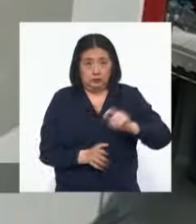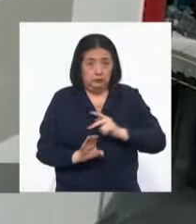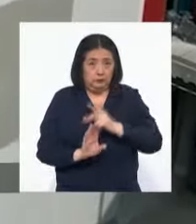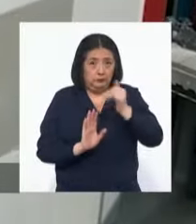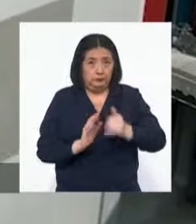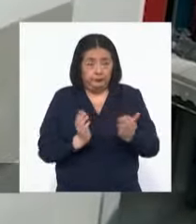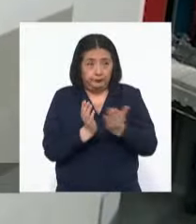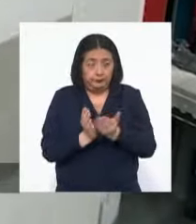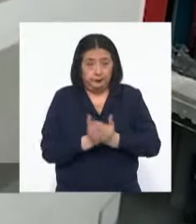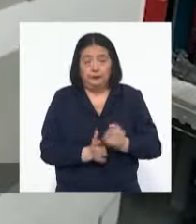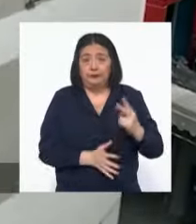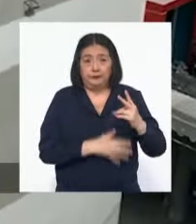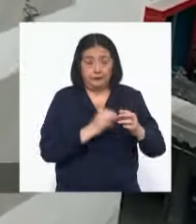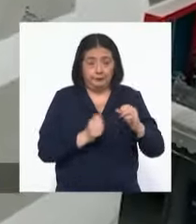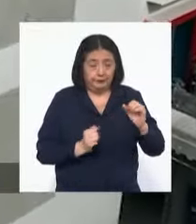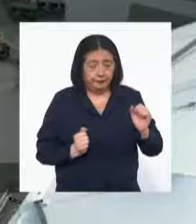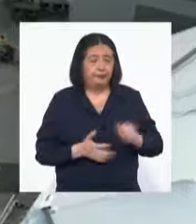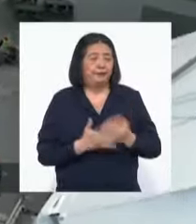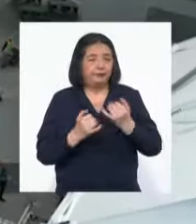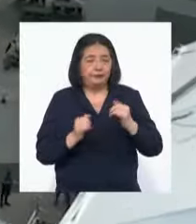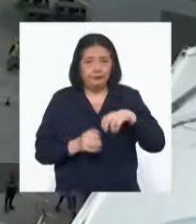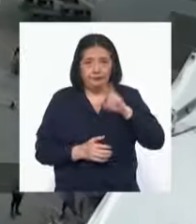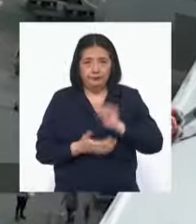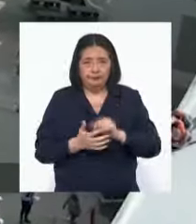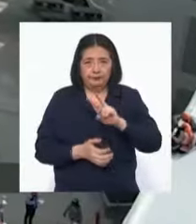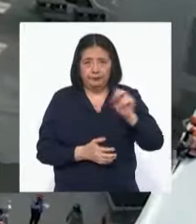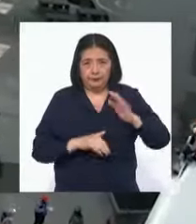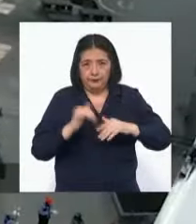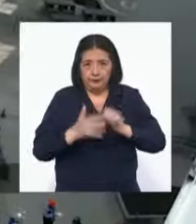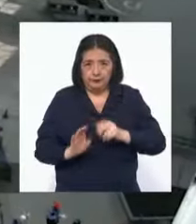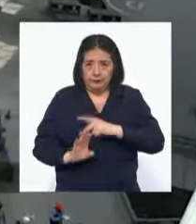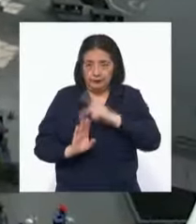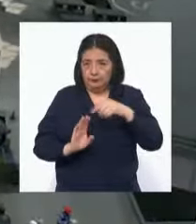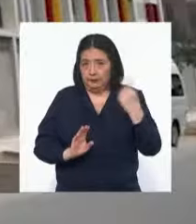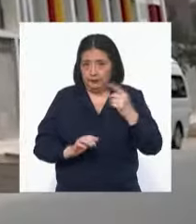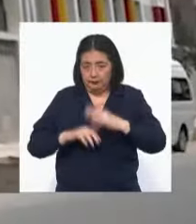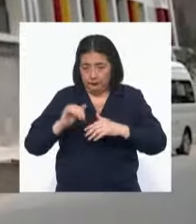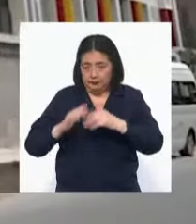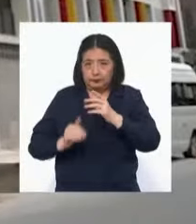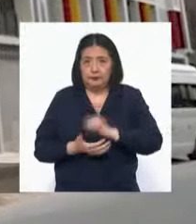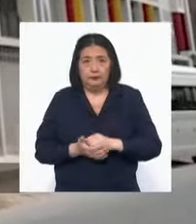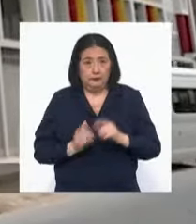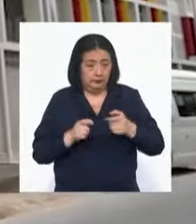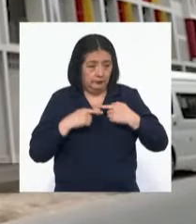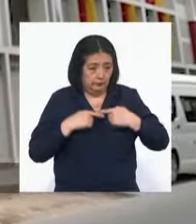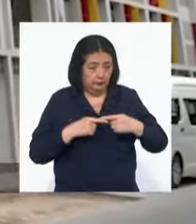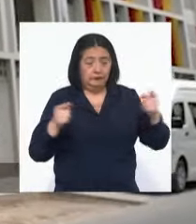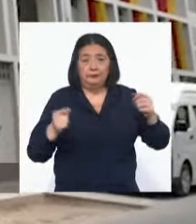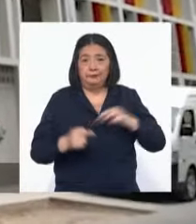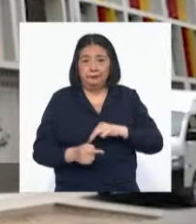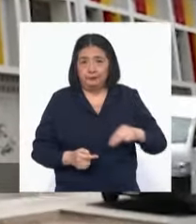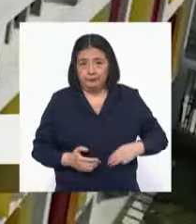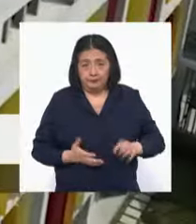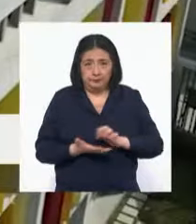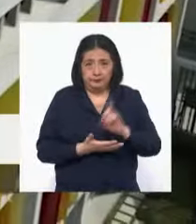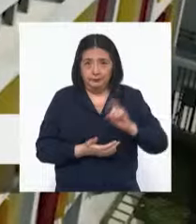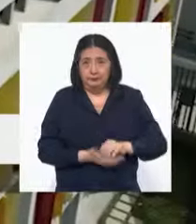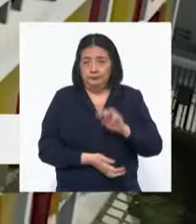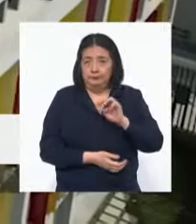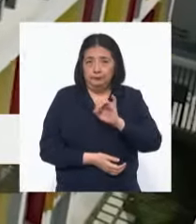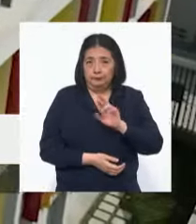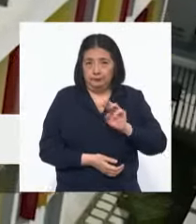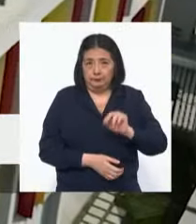proyecto Escuelas Bicentenario y 20 construidos por el Programa Nacional de Infraestructura. Así lo anunció la ministra de